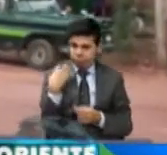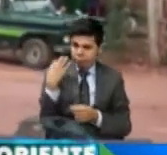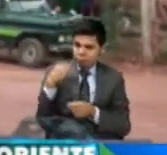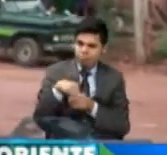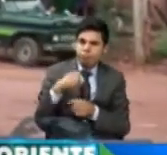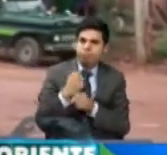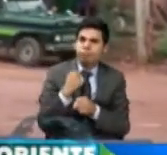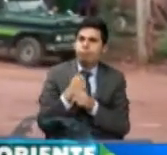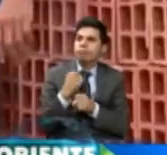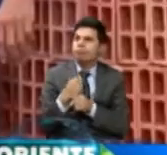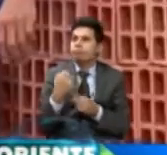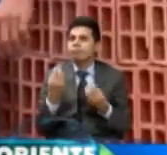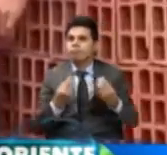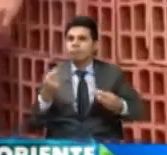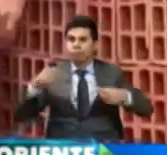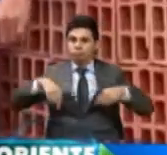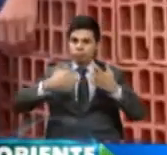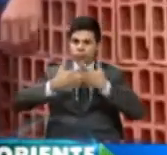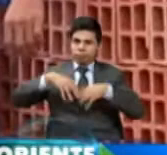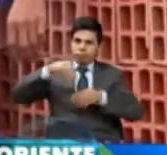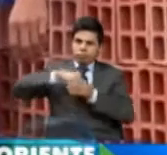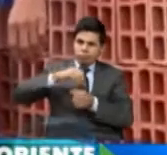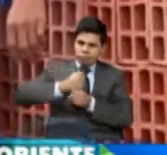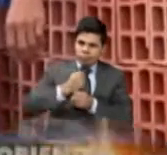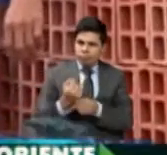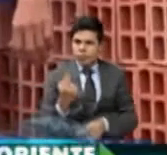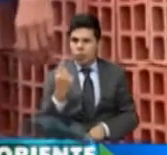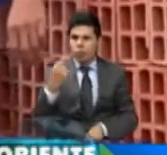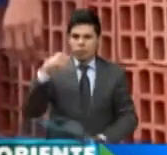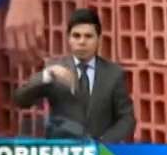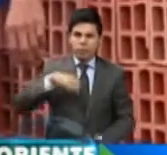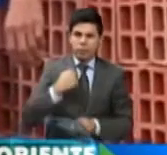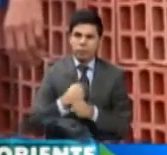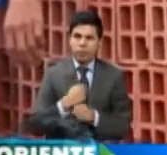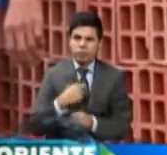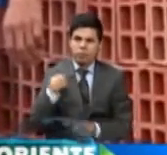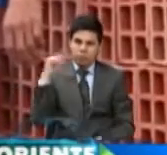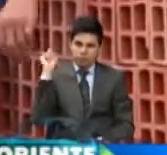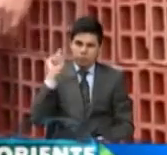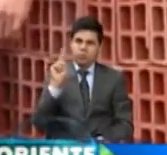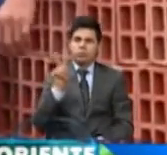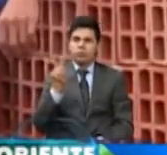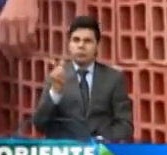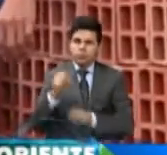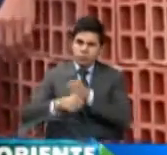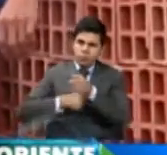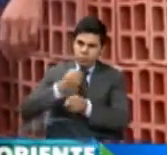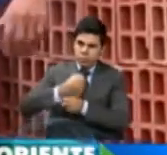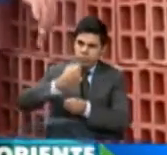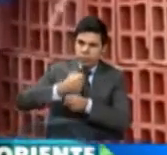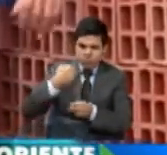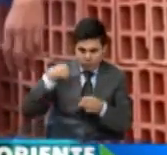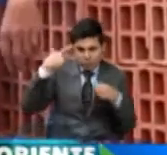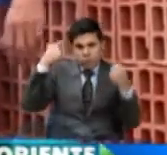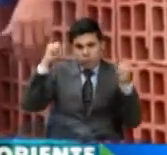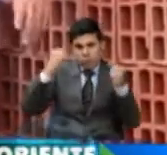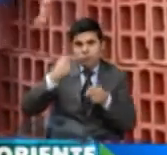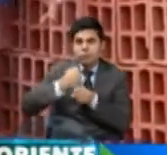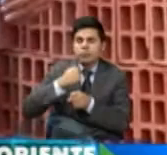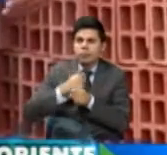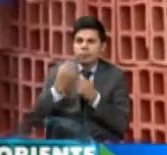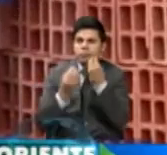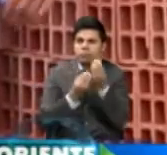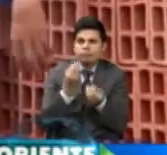en la empresa y es la única empresa que me ha dado trabajo. Sí, ya llevo 7 años trabajando y la verdad me preocupa mucho porque,